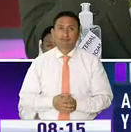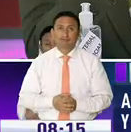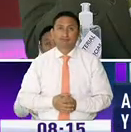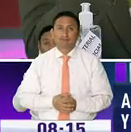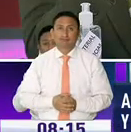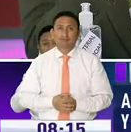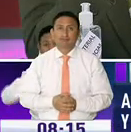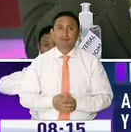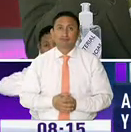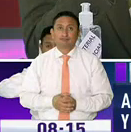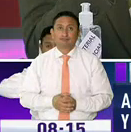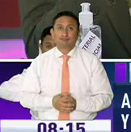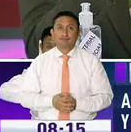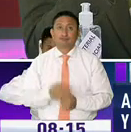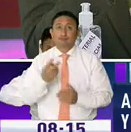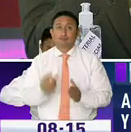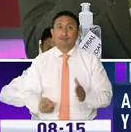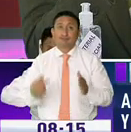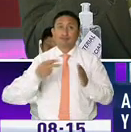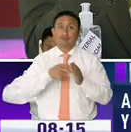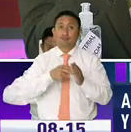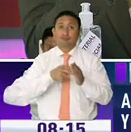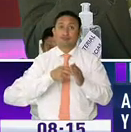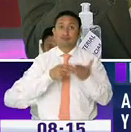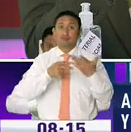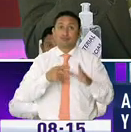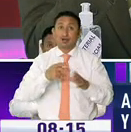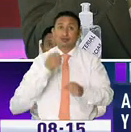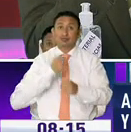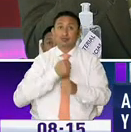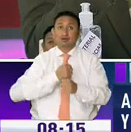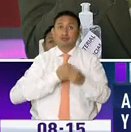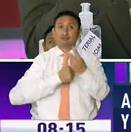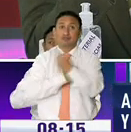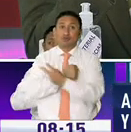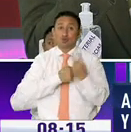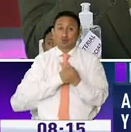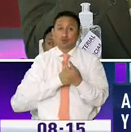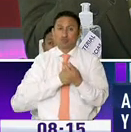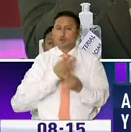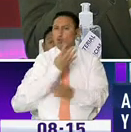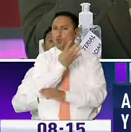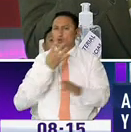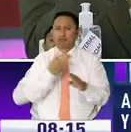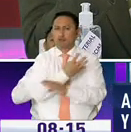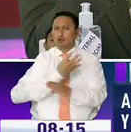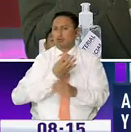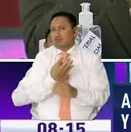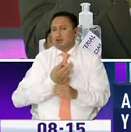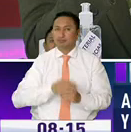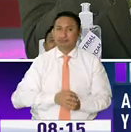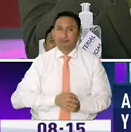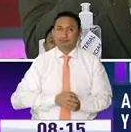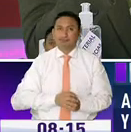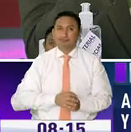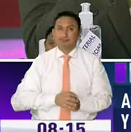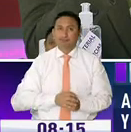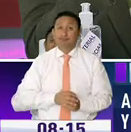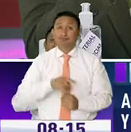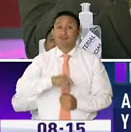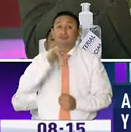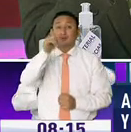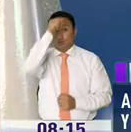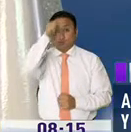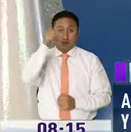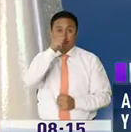las actividades, nosotros vamos a trabajar 2 horas o 4 horas adicionales al día y además vamos a trabajar sábado